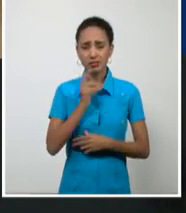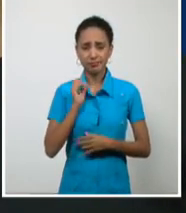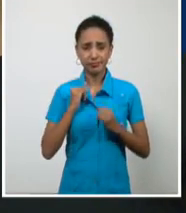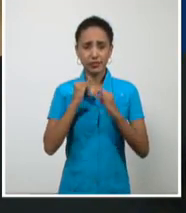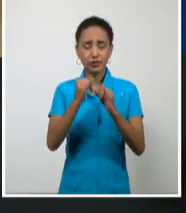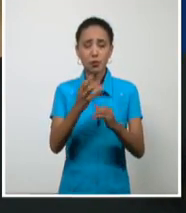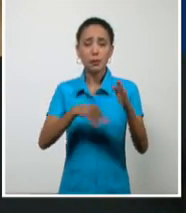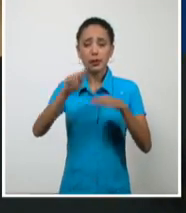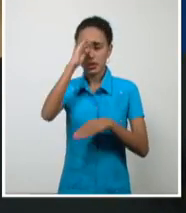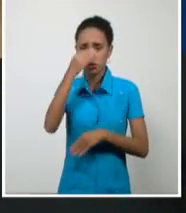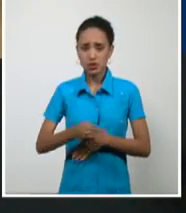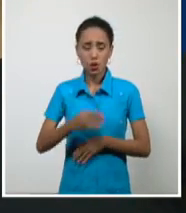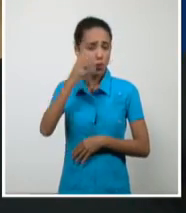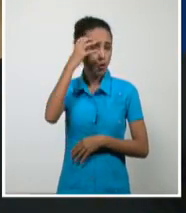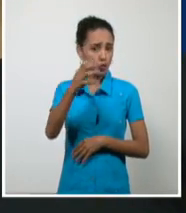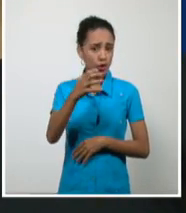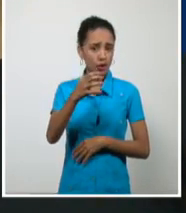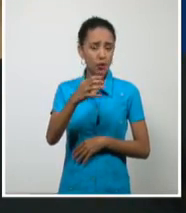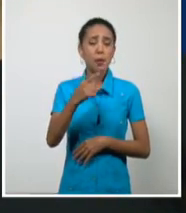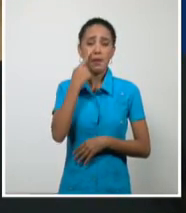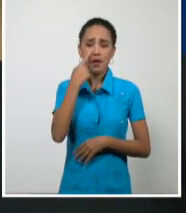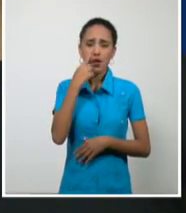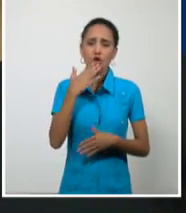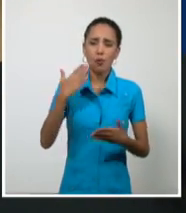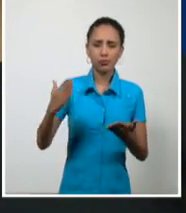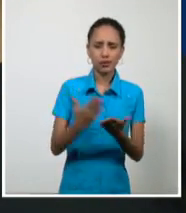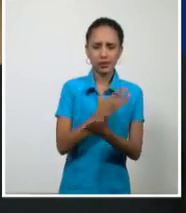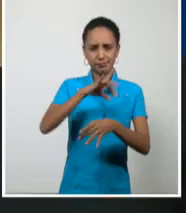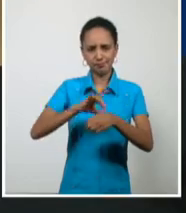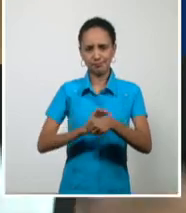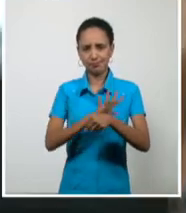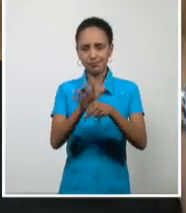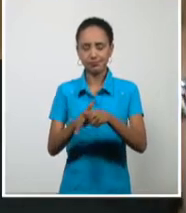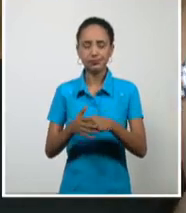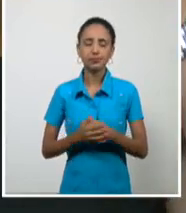Gobierno para combatir todos esta COVID-19.